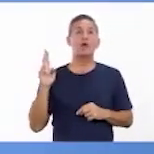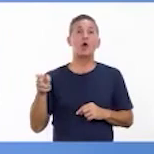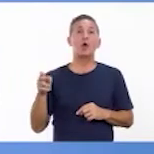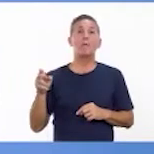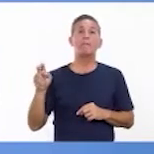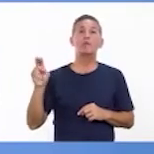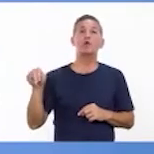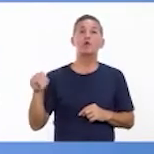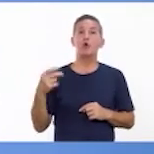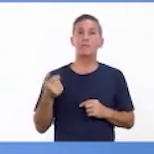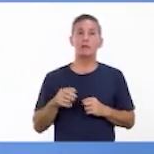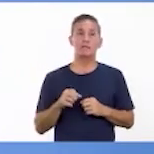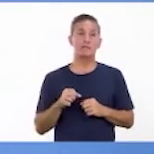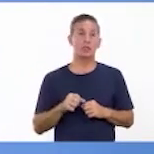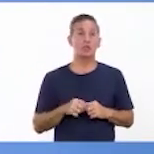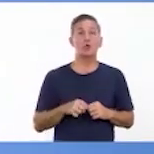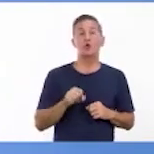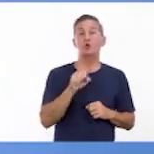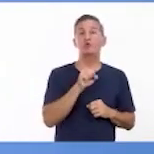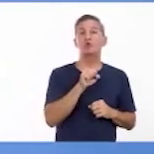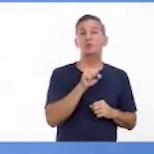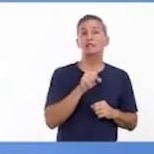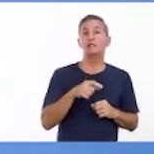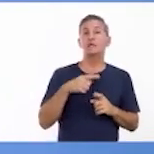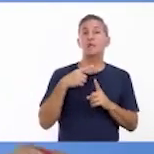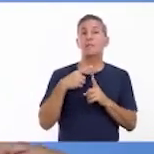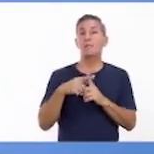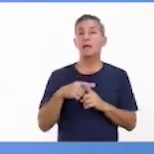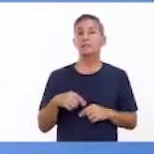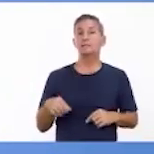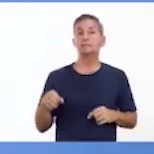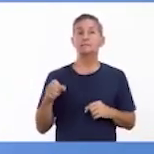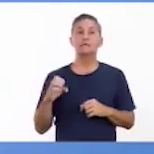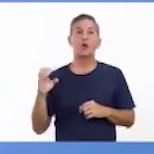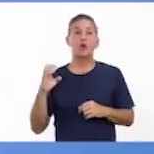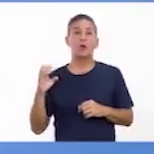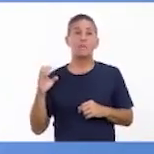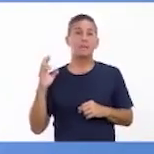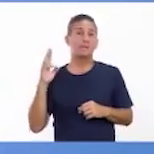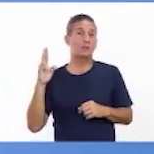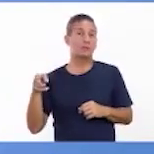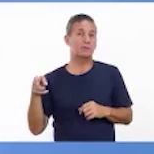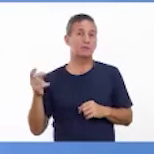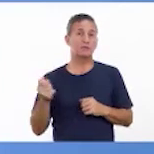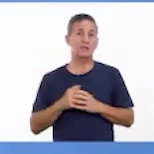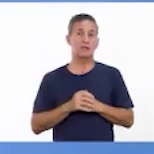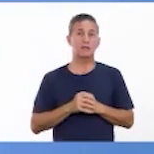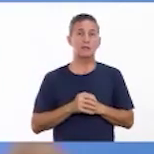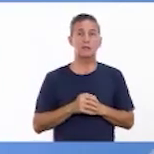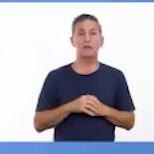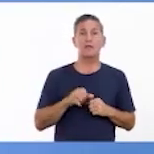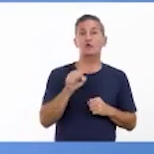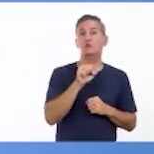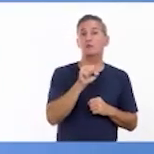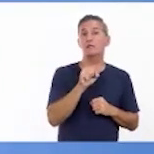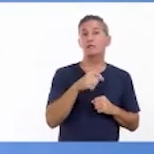Sustantivo más pronombre delante del sustantivo. Sustantivo más complemento preposicional.